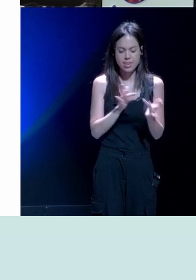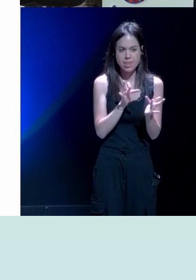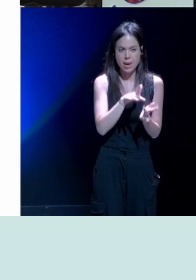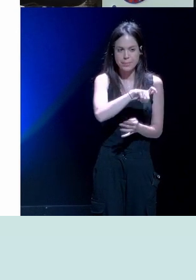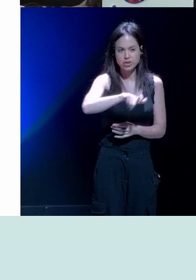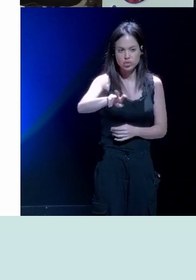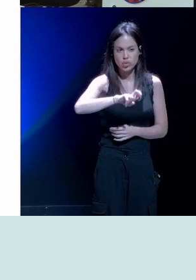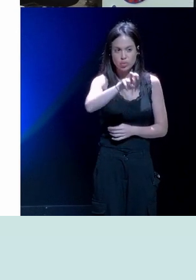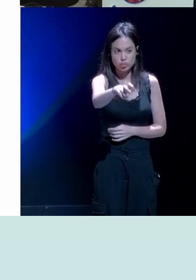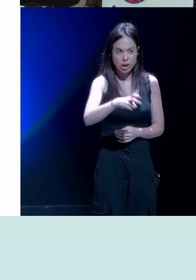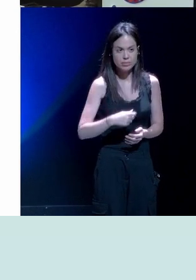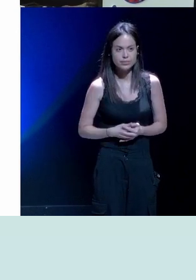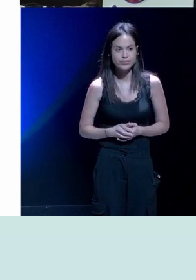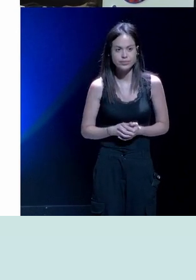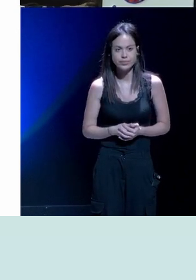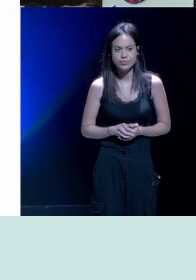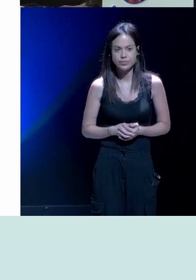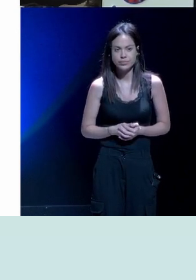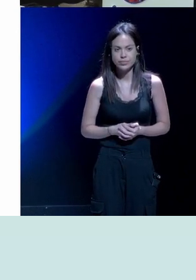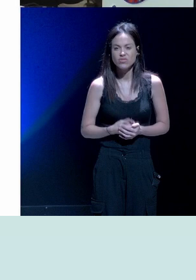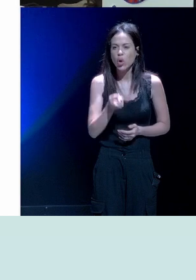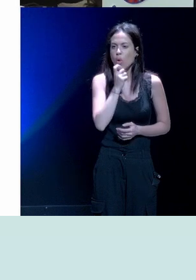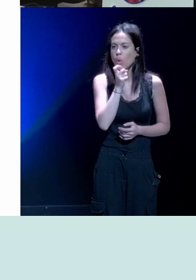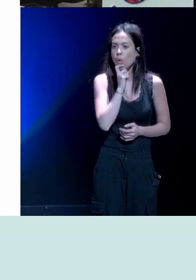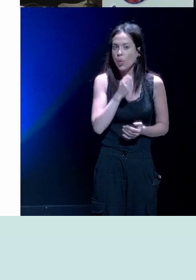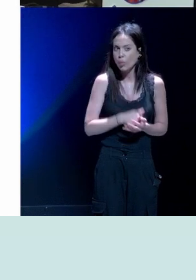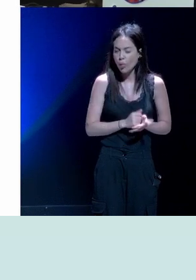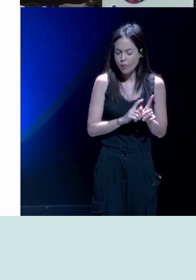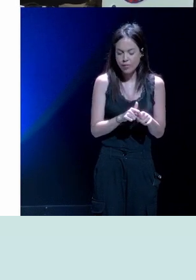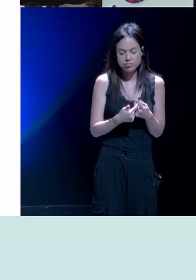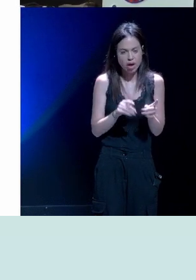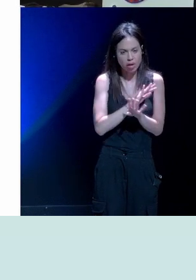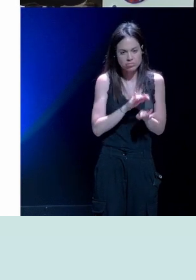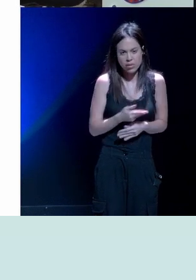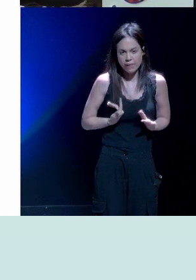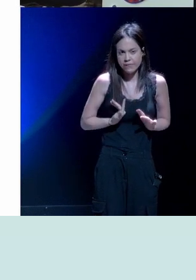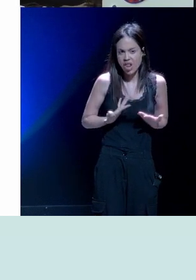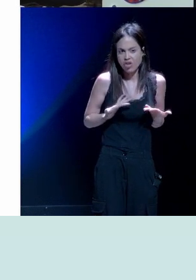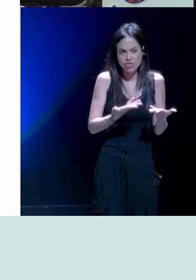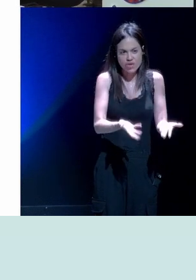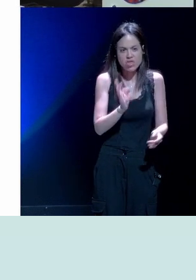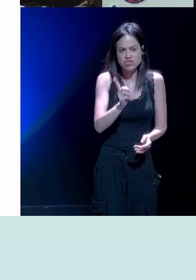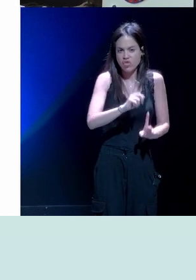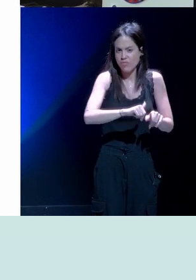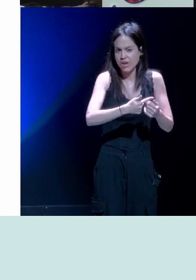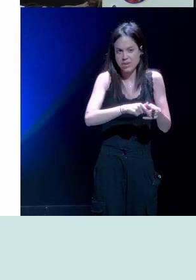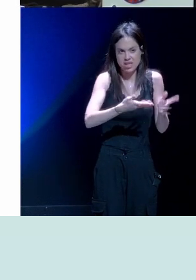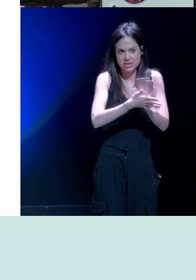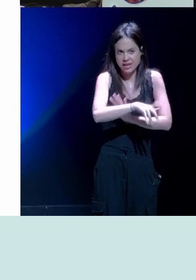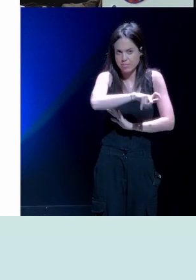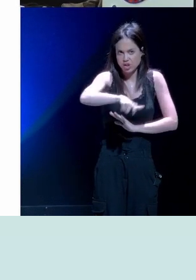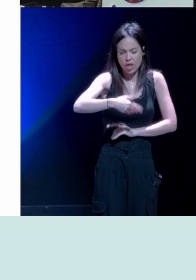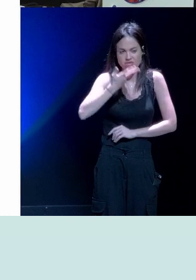personas se realiza a través de la familia. Es decir, uno confía en las personas que conoce. Y ahí